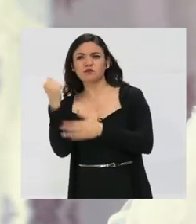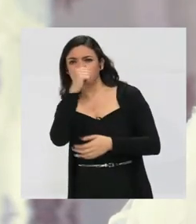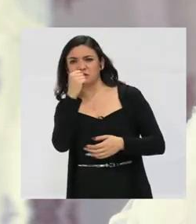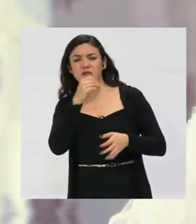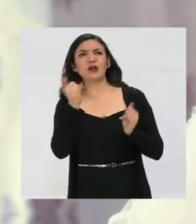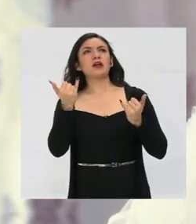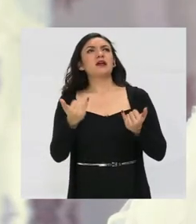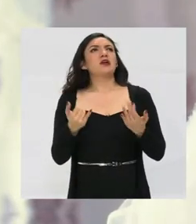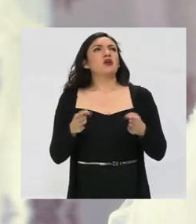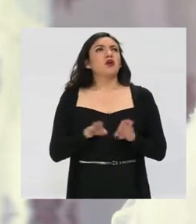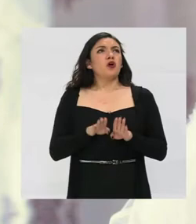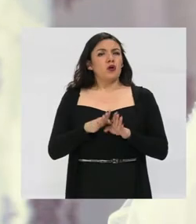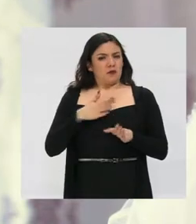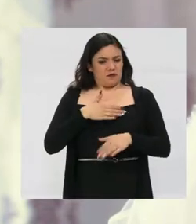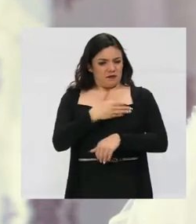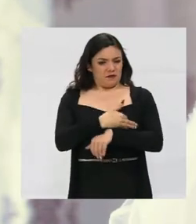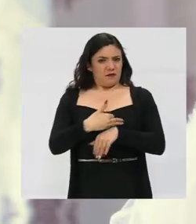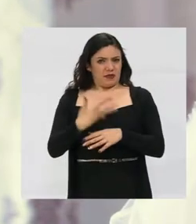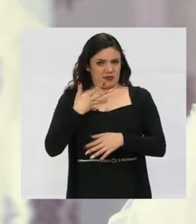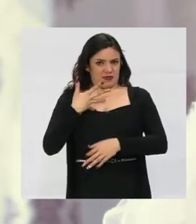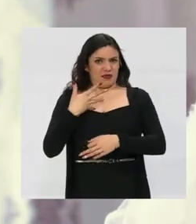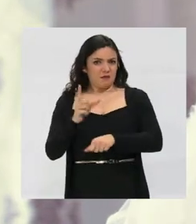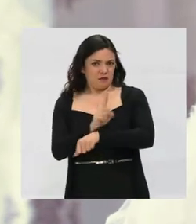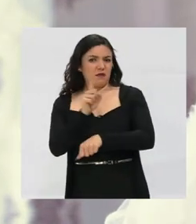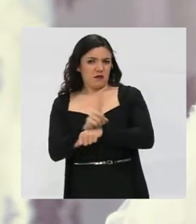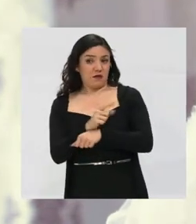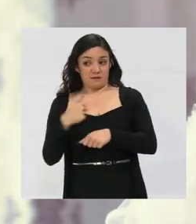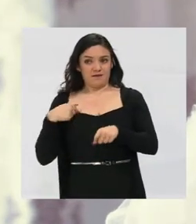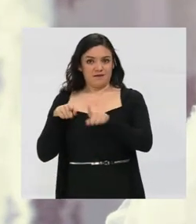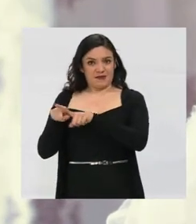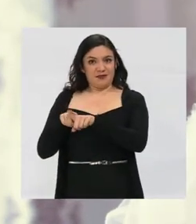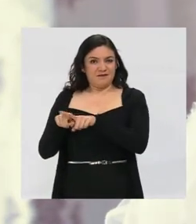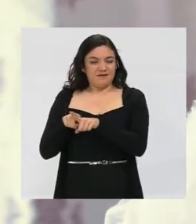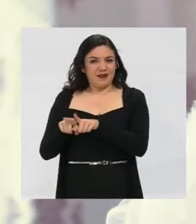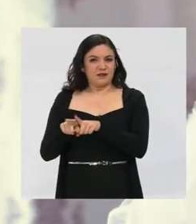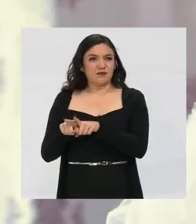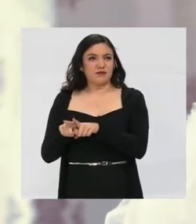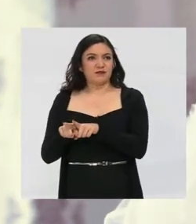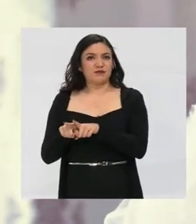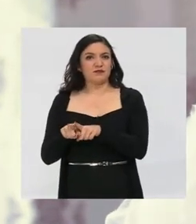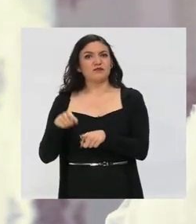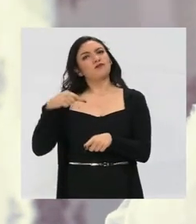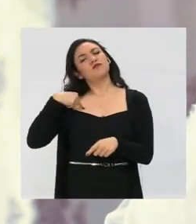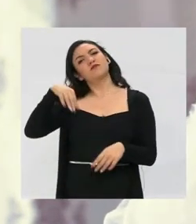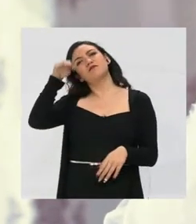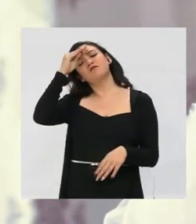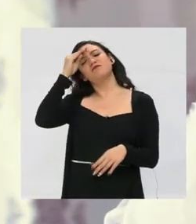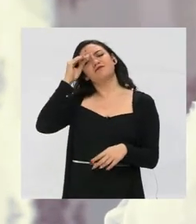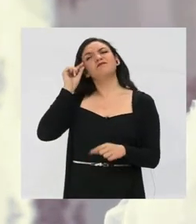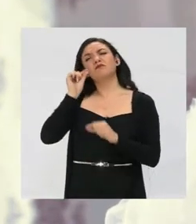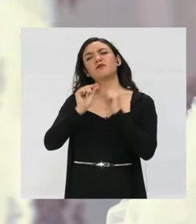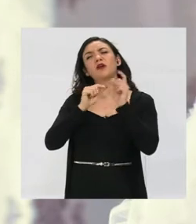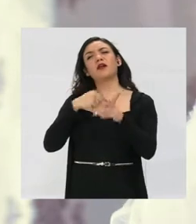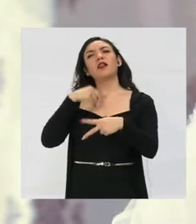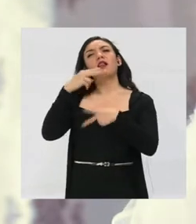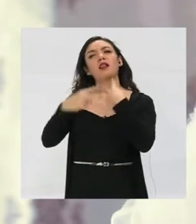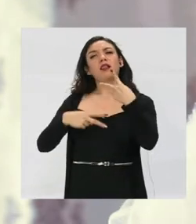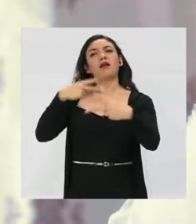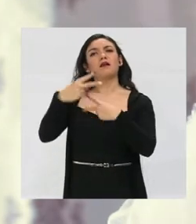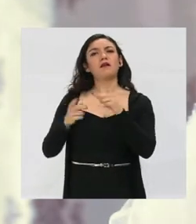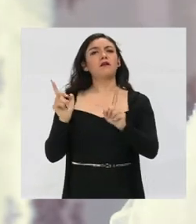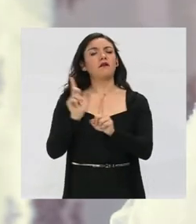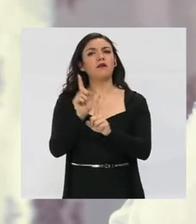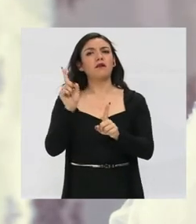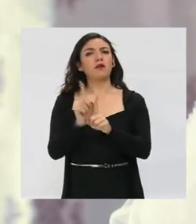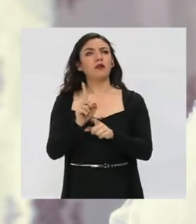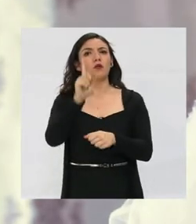rehabilitación. Y como mi familiar tenía problemas, que es mi hermano, yo empecé a